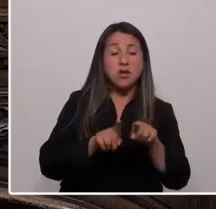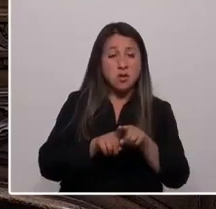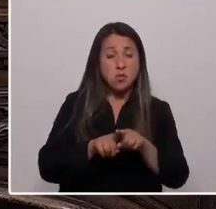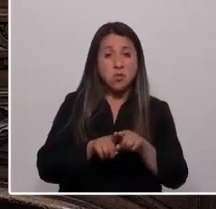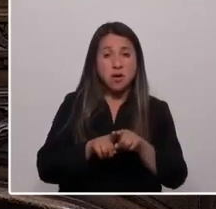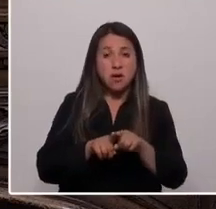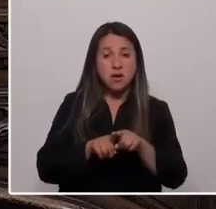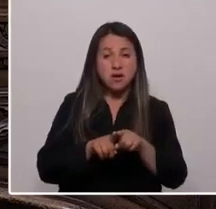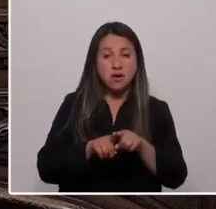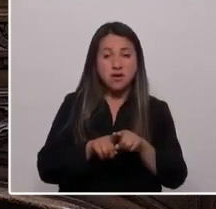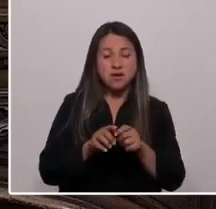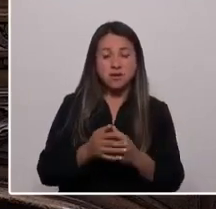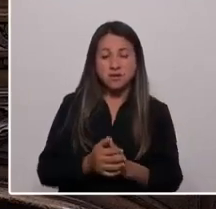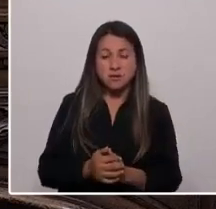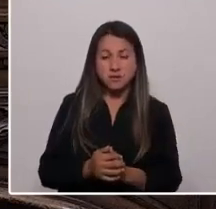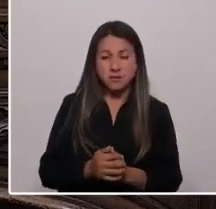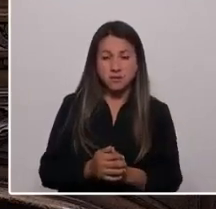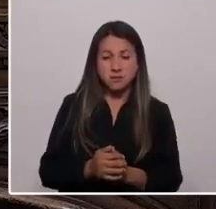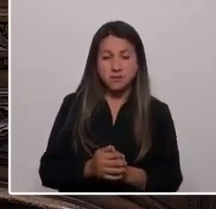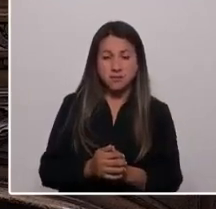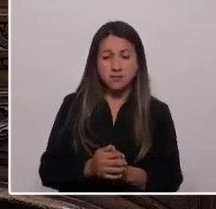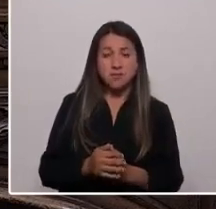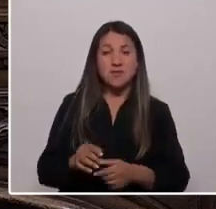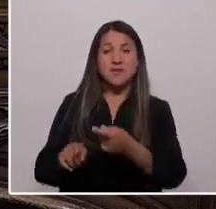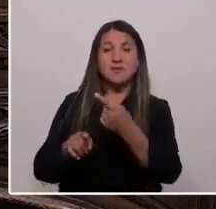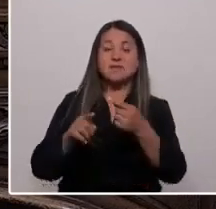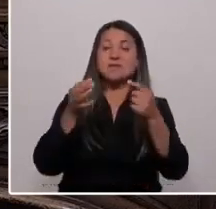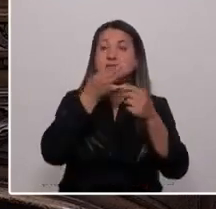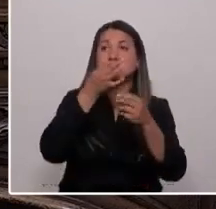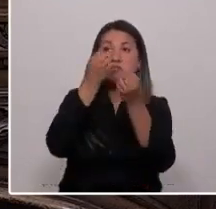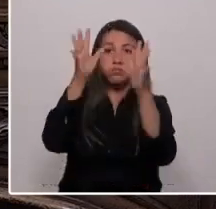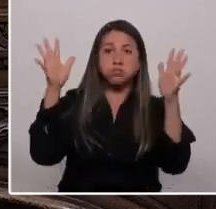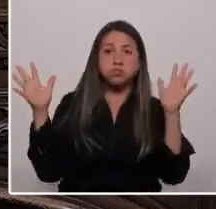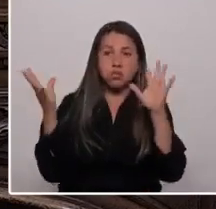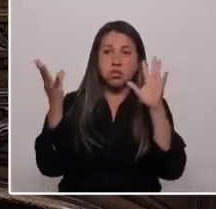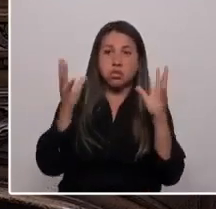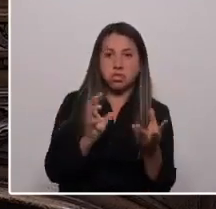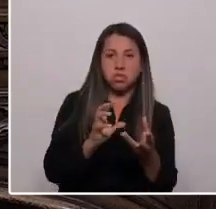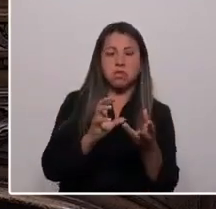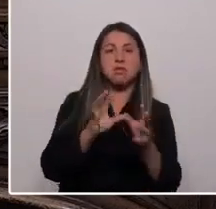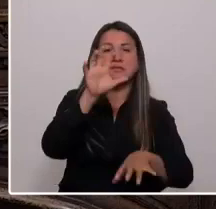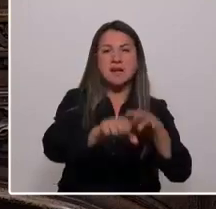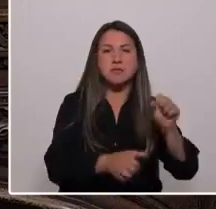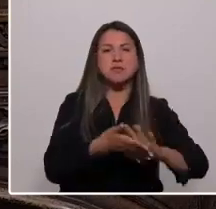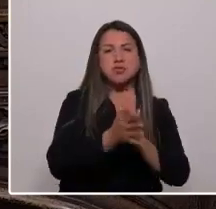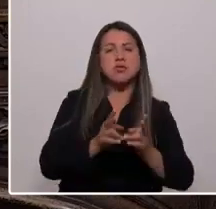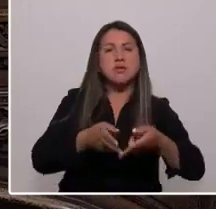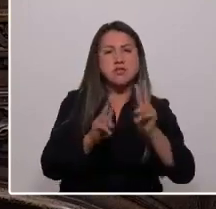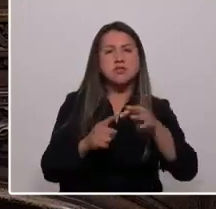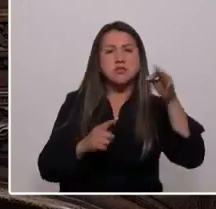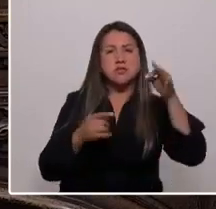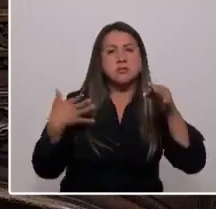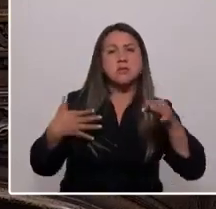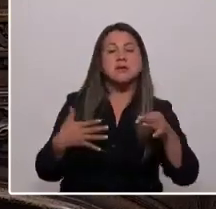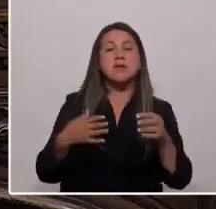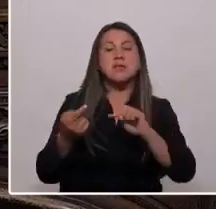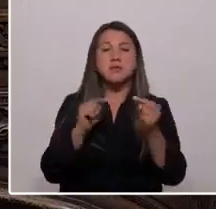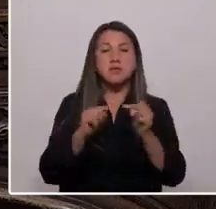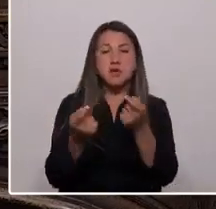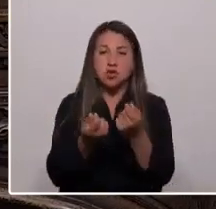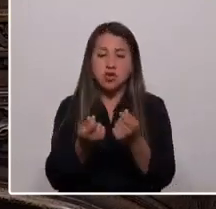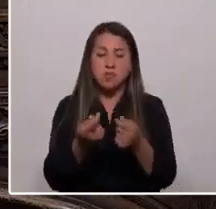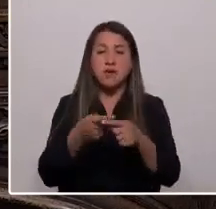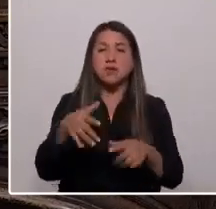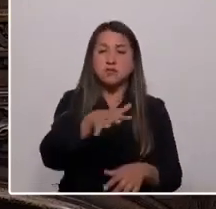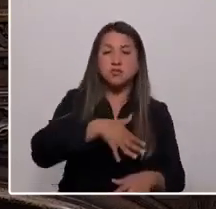greda degradación de la biodiversidad la desprotección de los derechos fundamentales la exclusión económica social étnica y